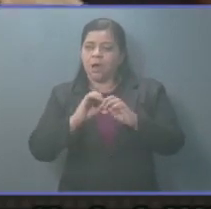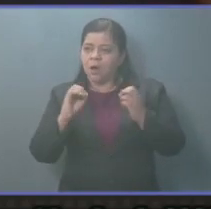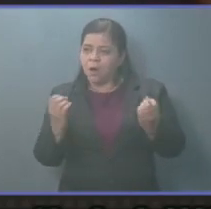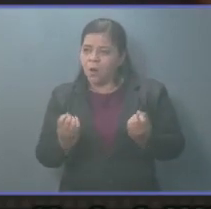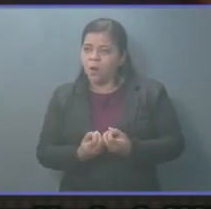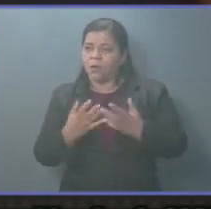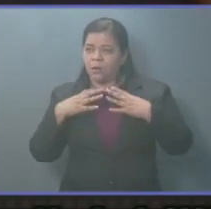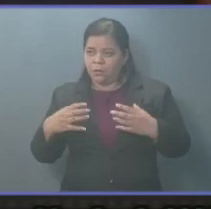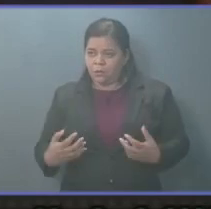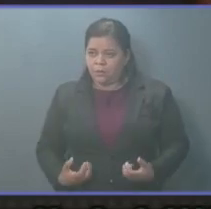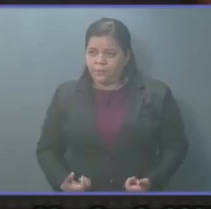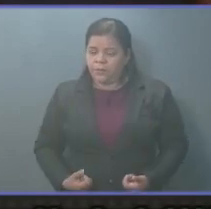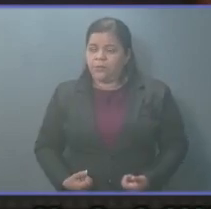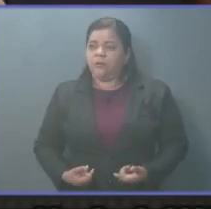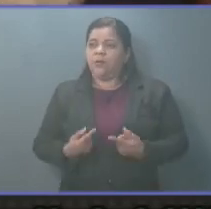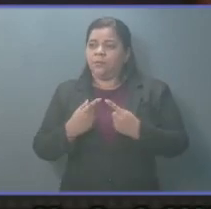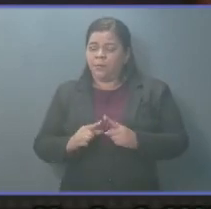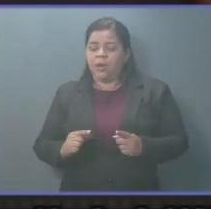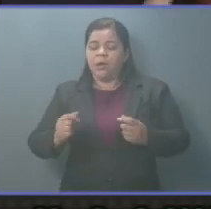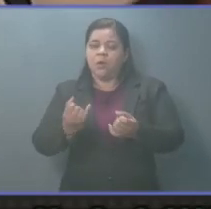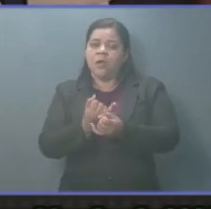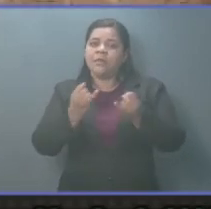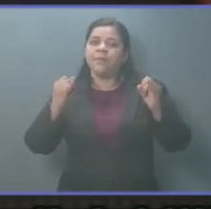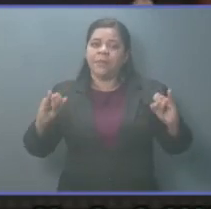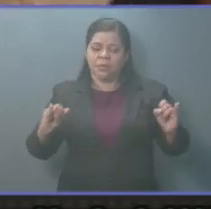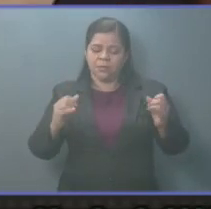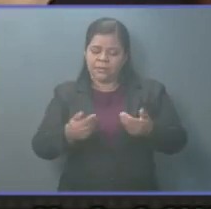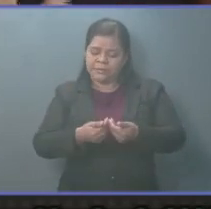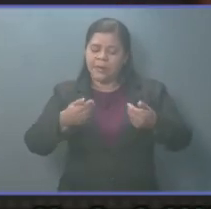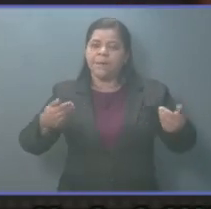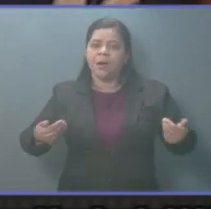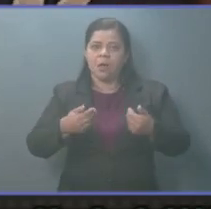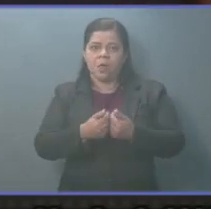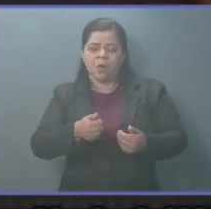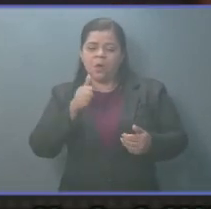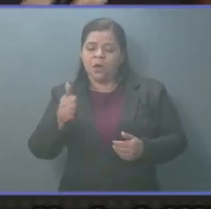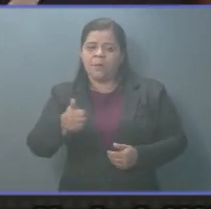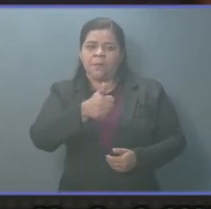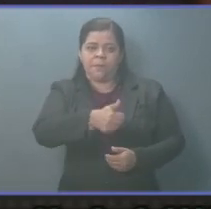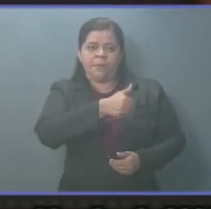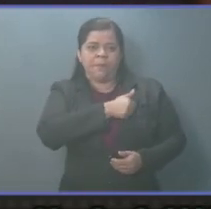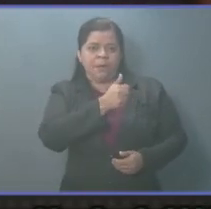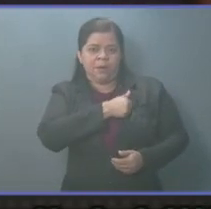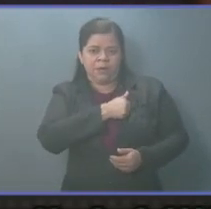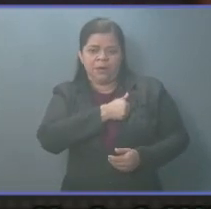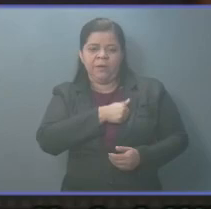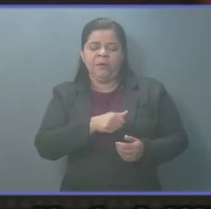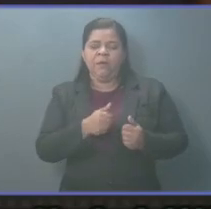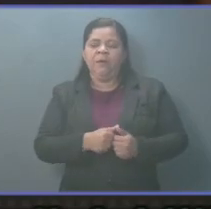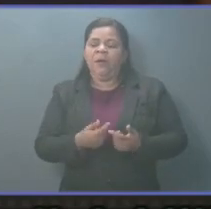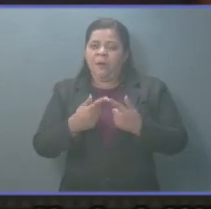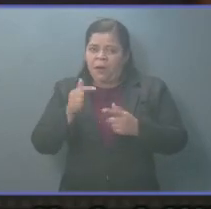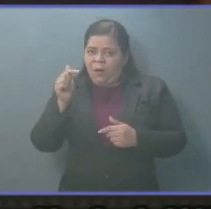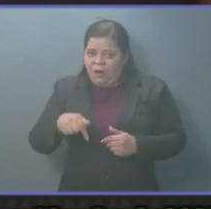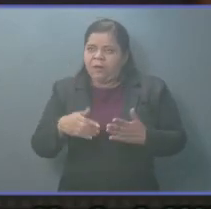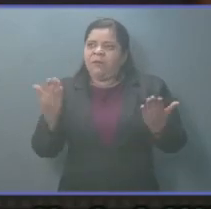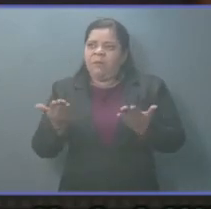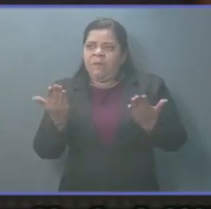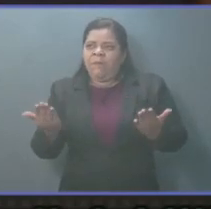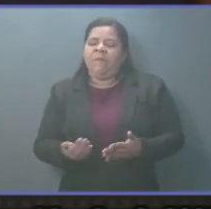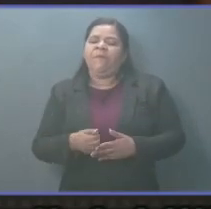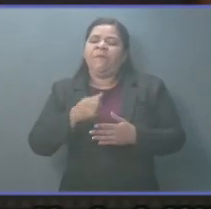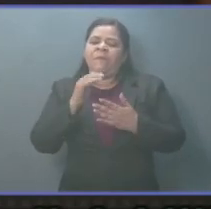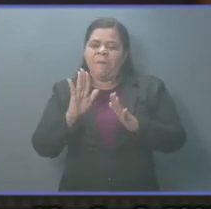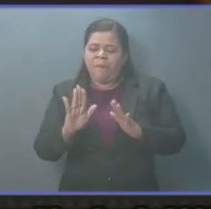del Estado, independientes, con atribuciones específicas establecidas en la Constitución. Y aquí lo que se realizó fue